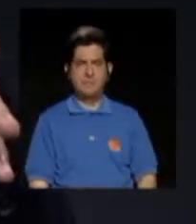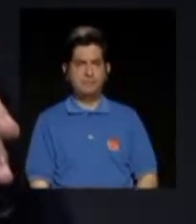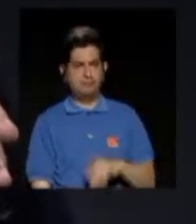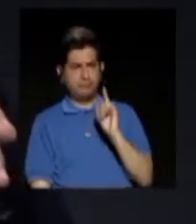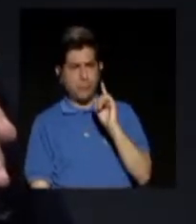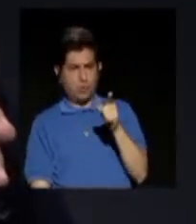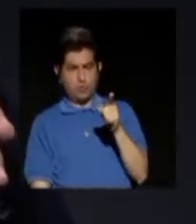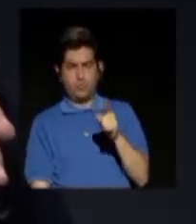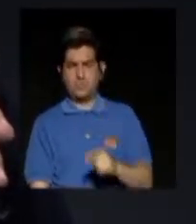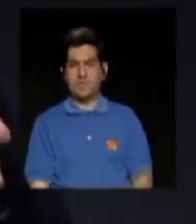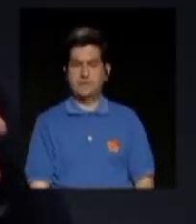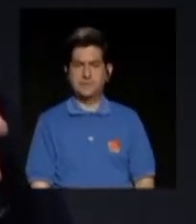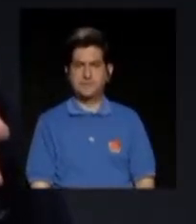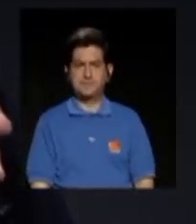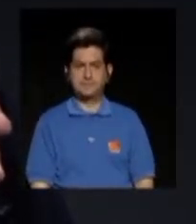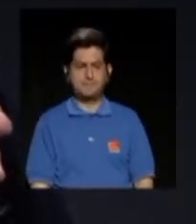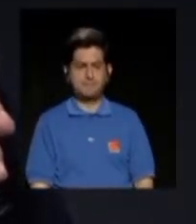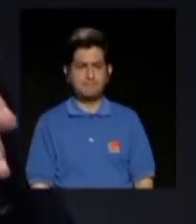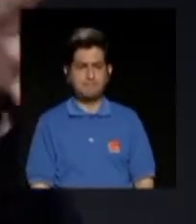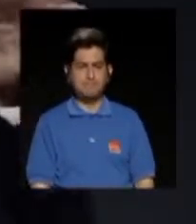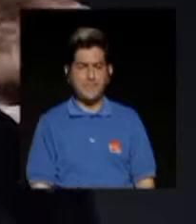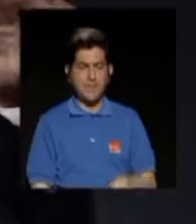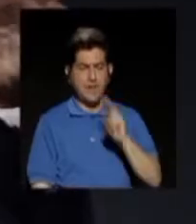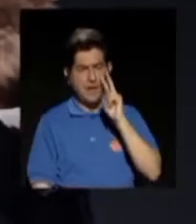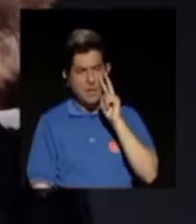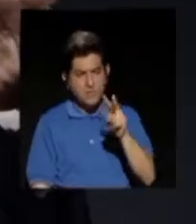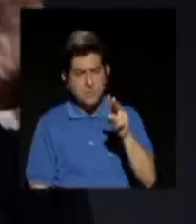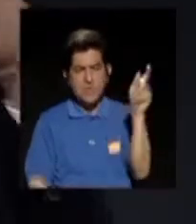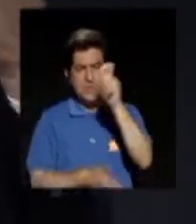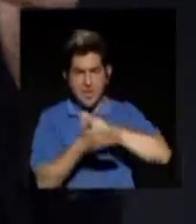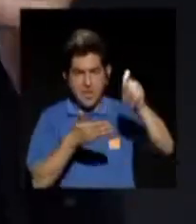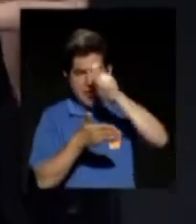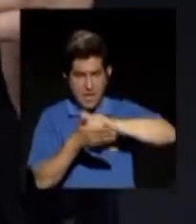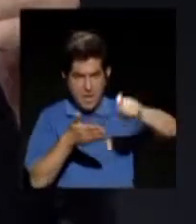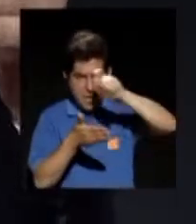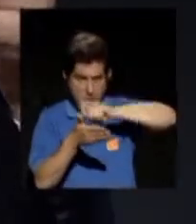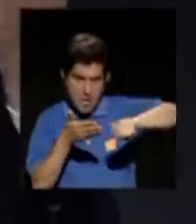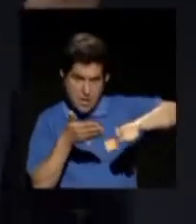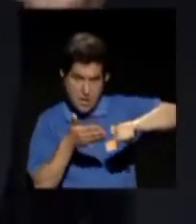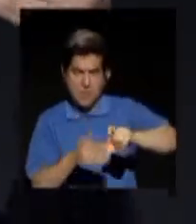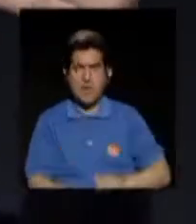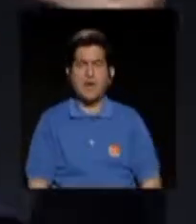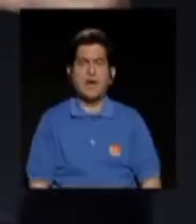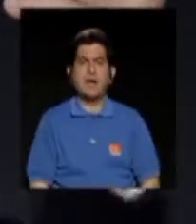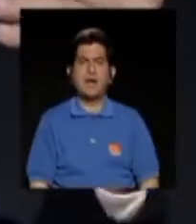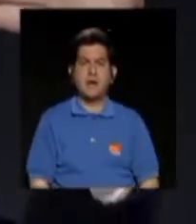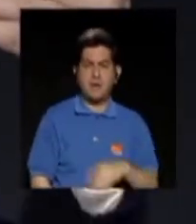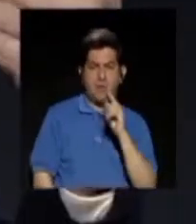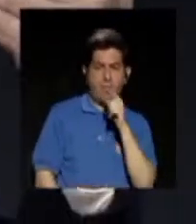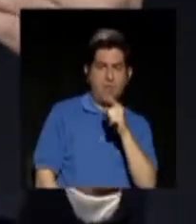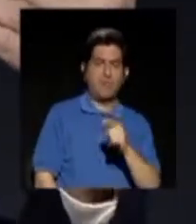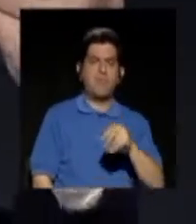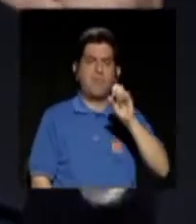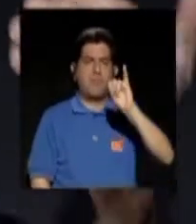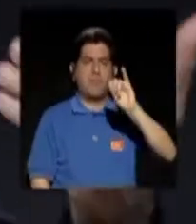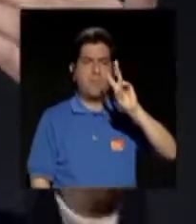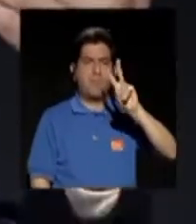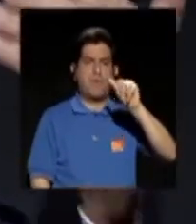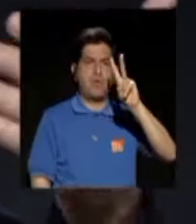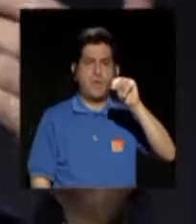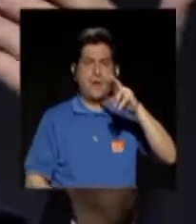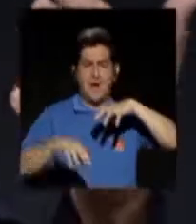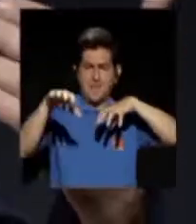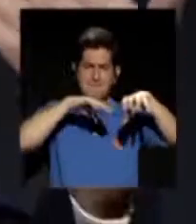usted que es el que miró o escribió sobre cómo don Iván se movía en el tiempo,